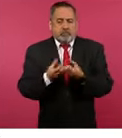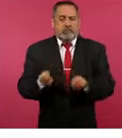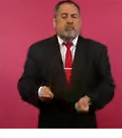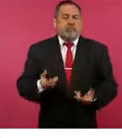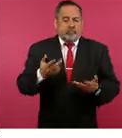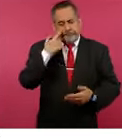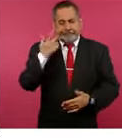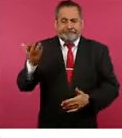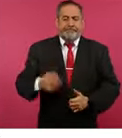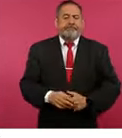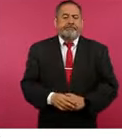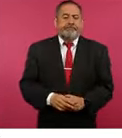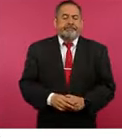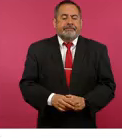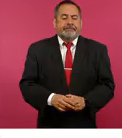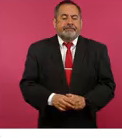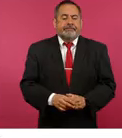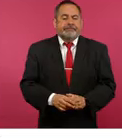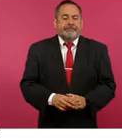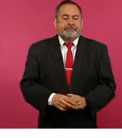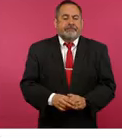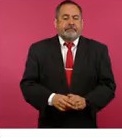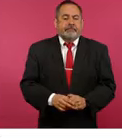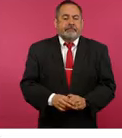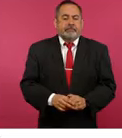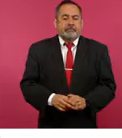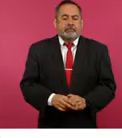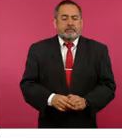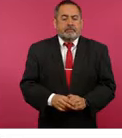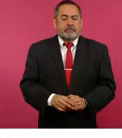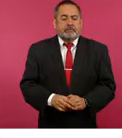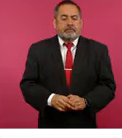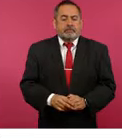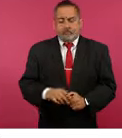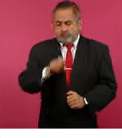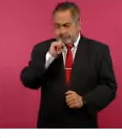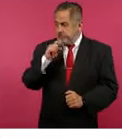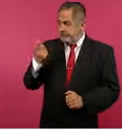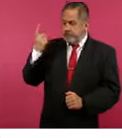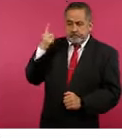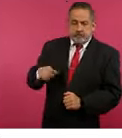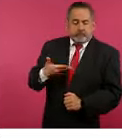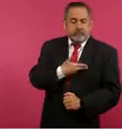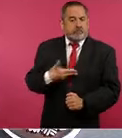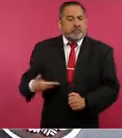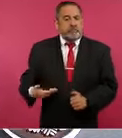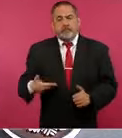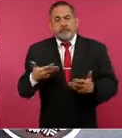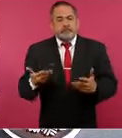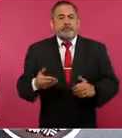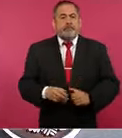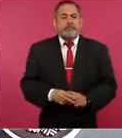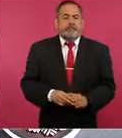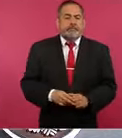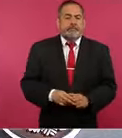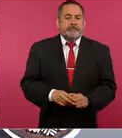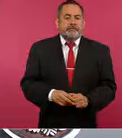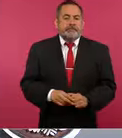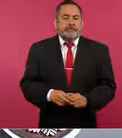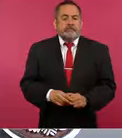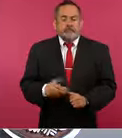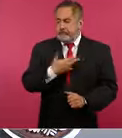entidad. También, de acuerdo a la instrucción del presidente